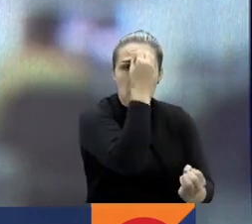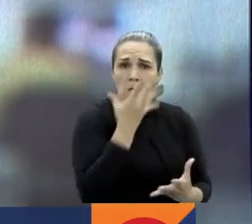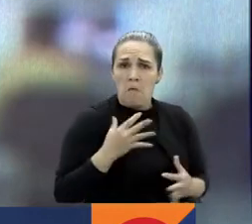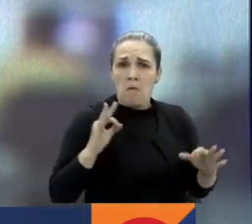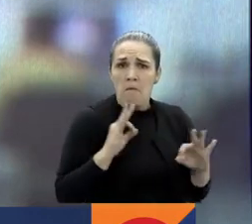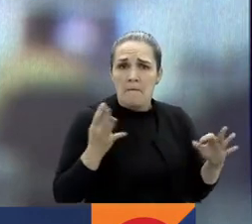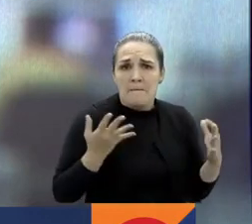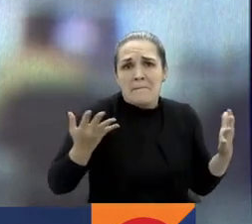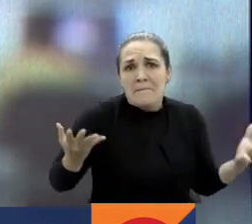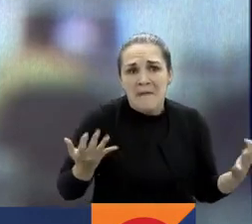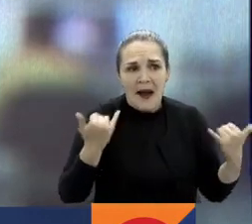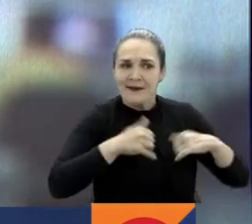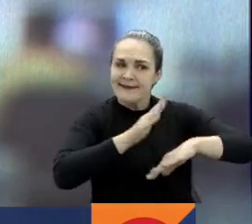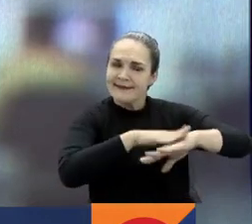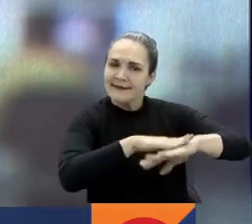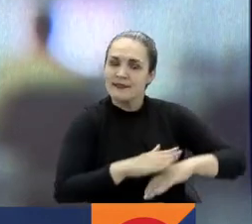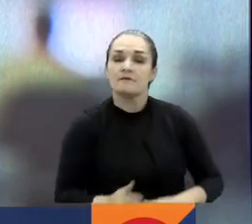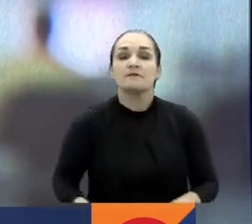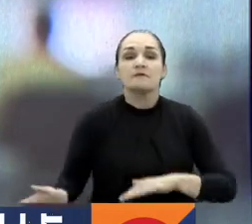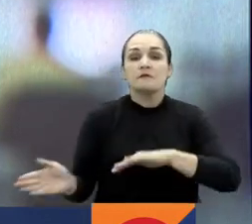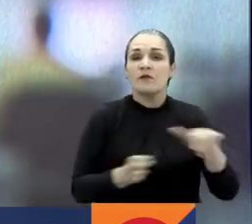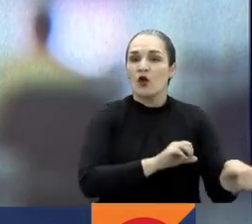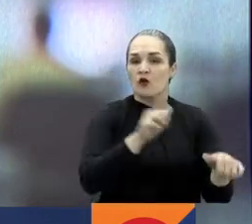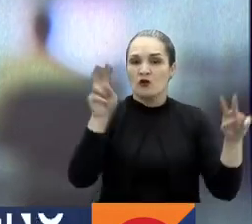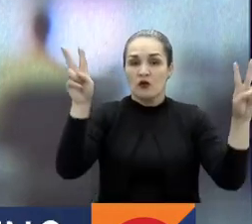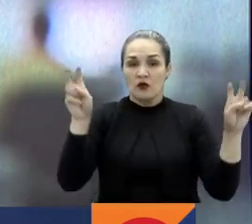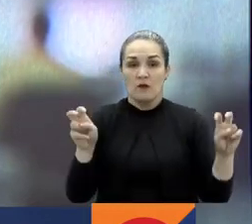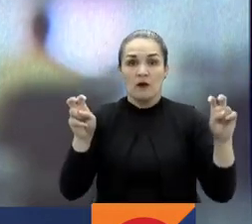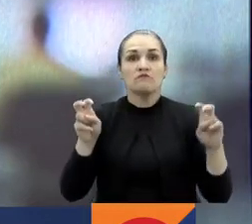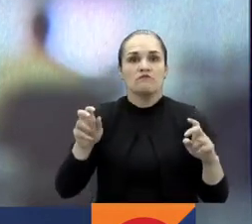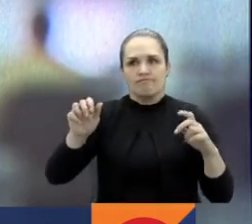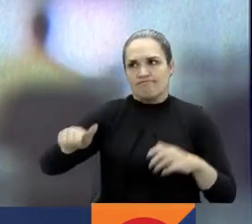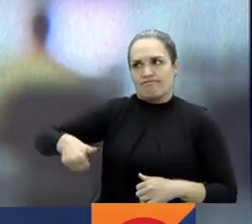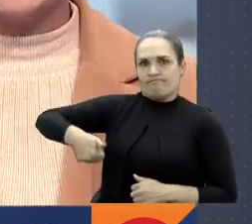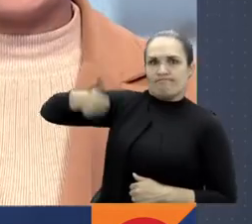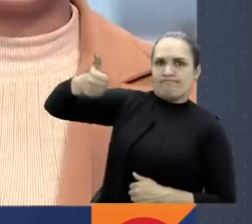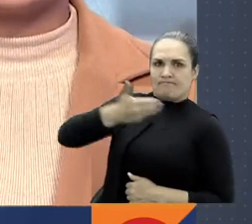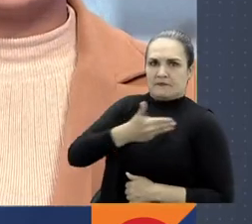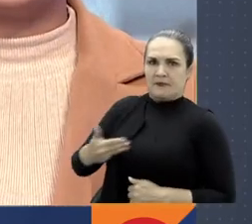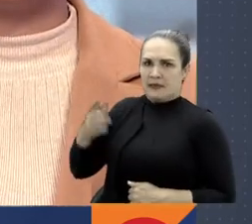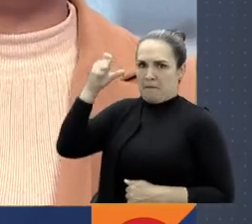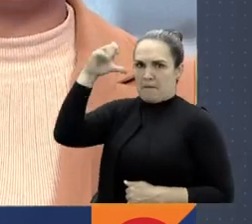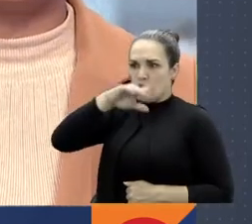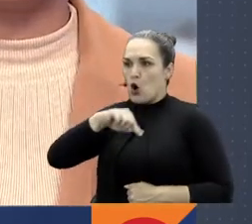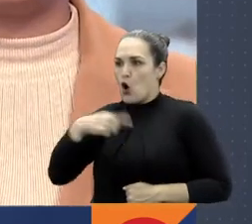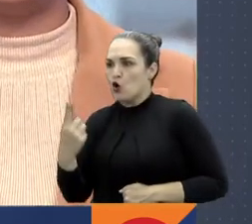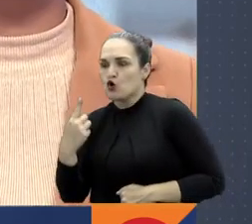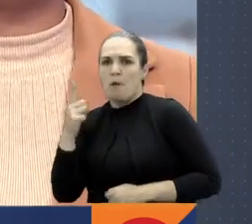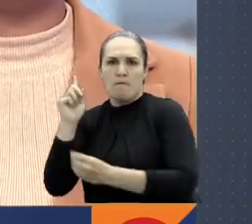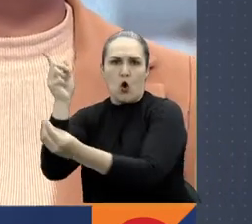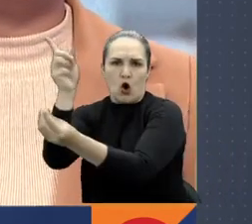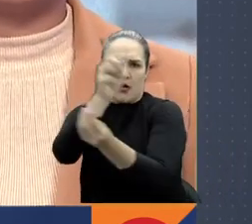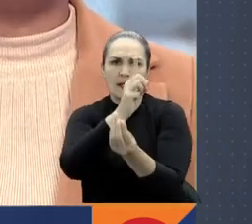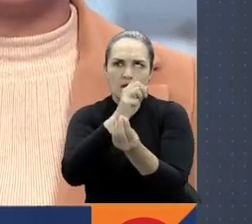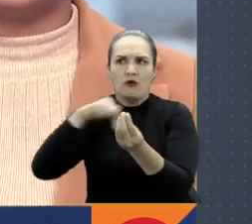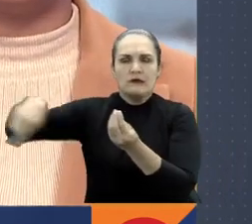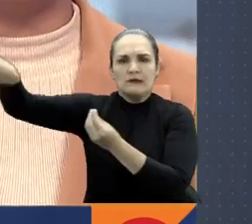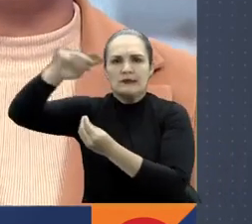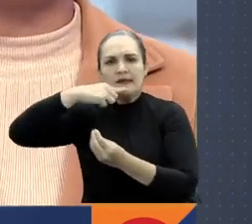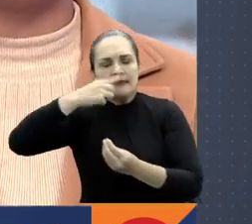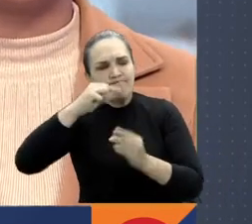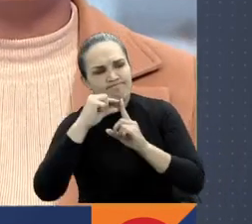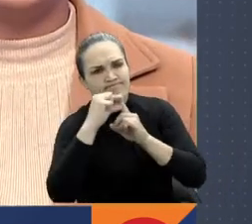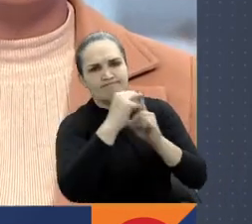y cambiando de tema yo les cuento Que varios personajes políticos desde el presidente de la república Gustavo Petro hasta congresistas se han referido a la muerte del